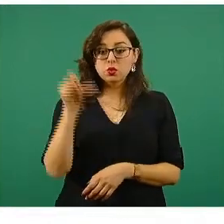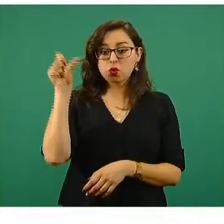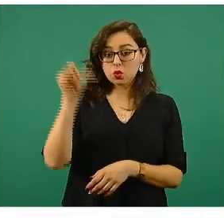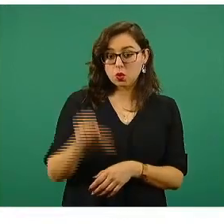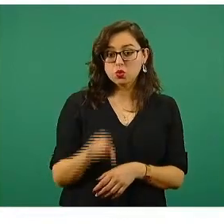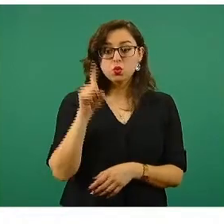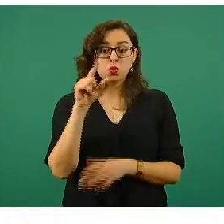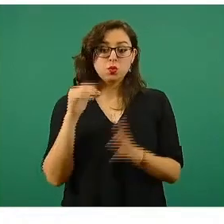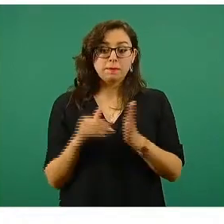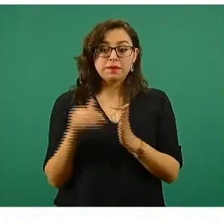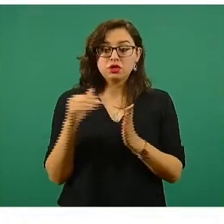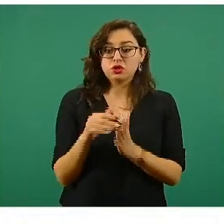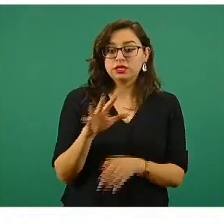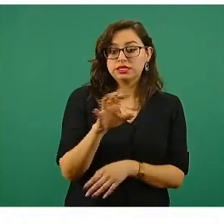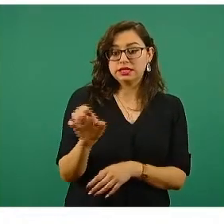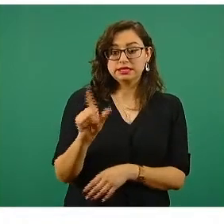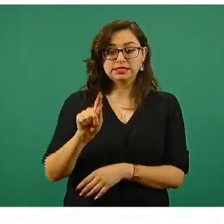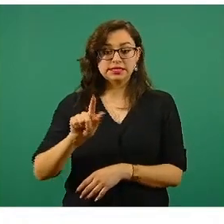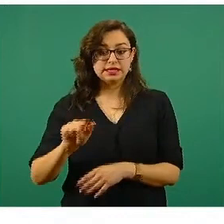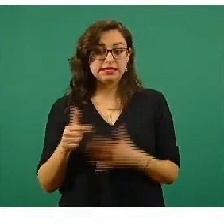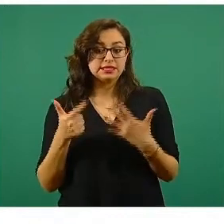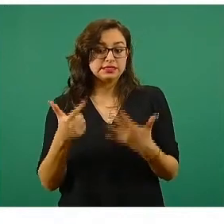estimamos